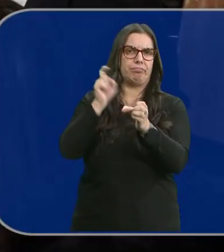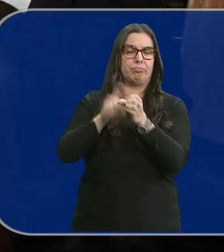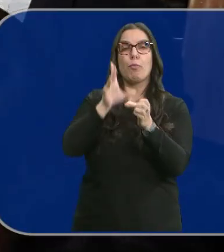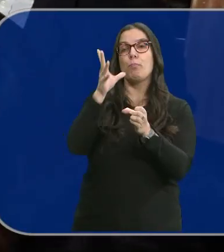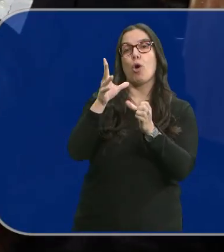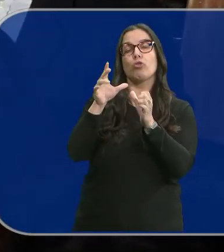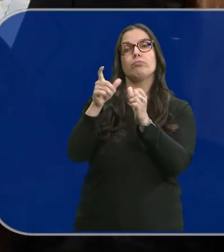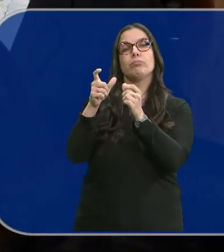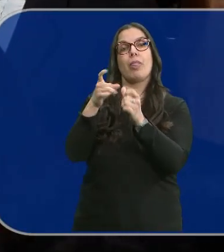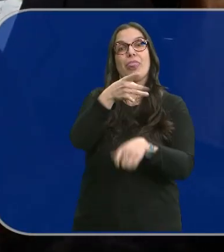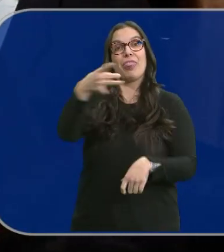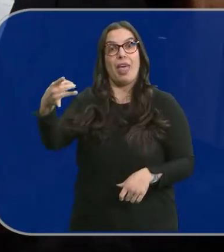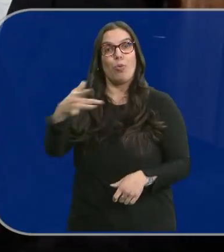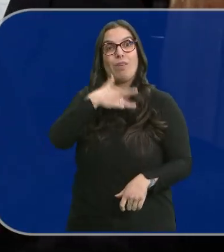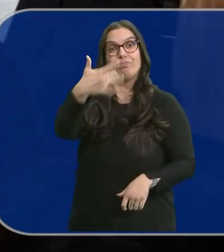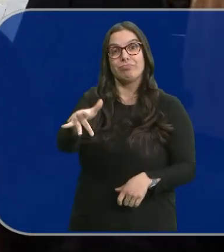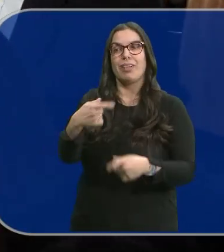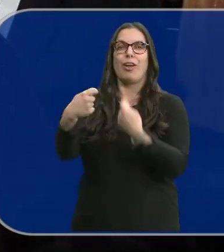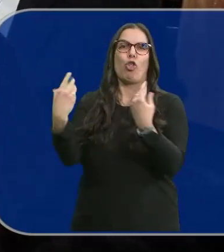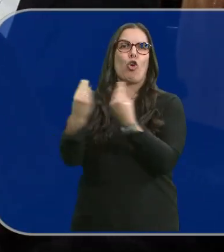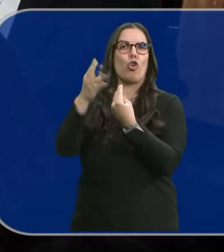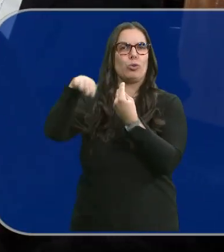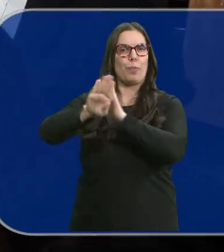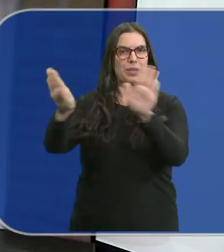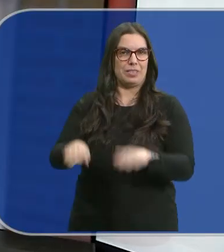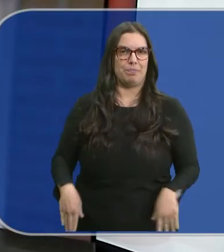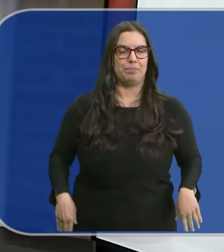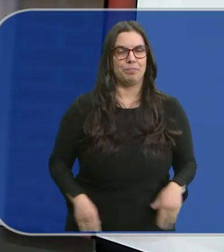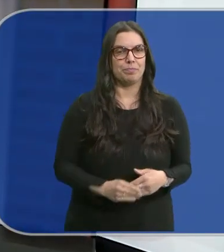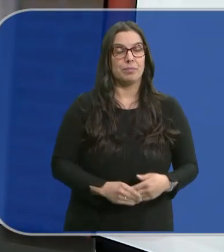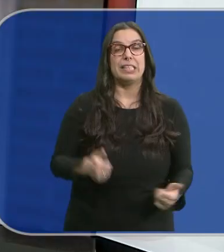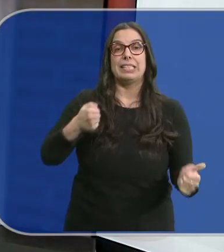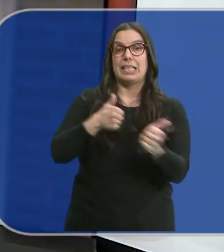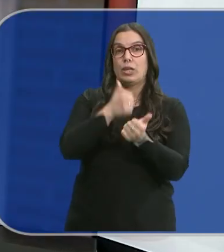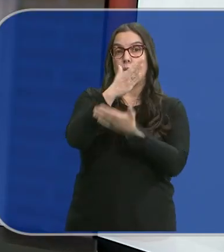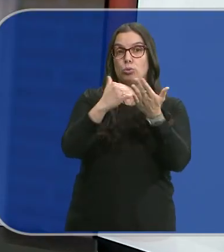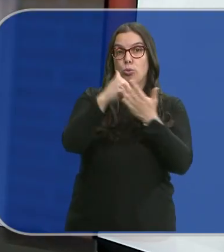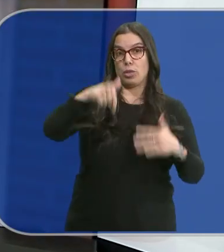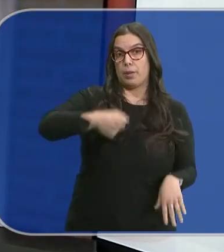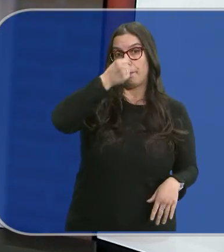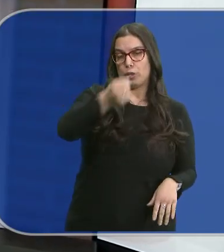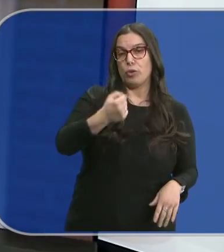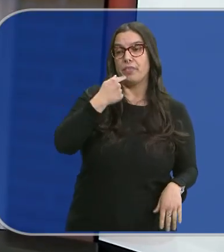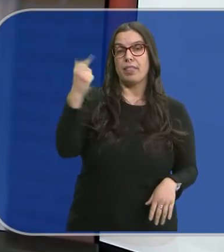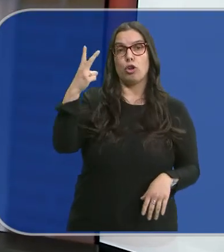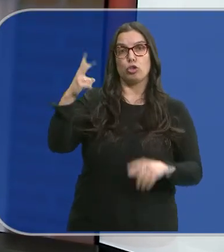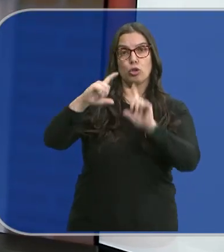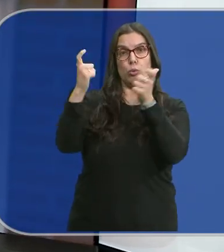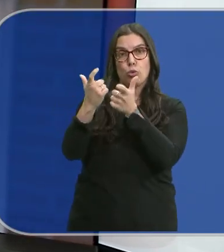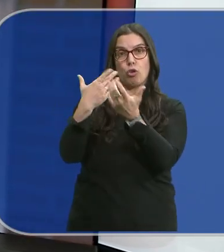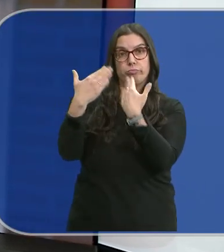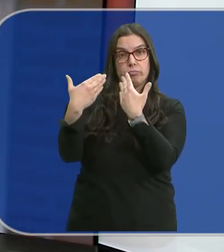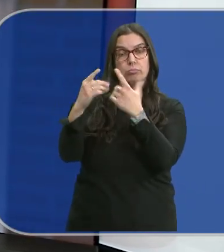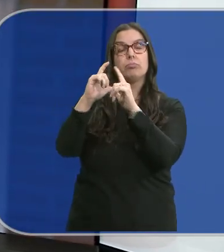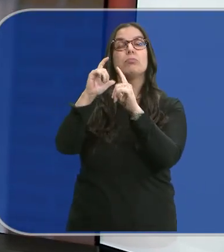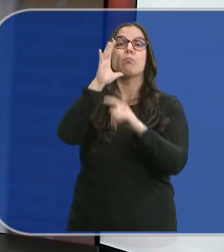con Cataluña la condonación de la deuda autonómica. El secretario autonómico de los socialistas justifica el encuentro entre Sánchez